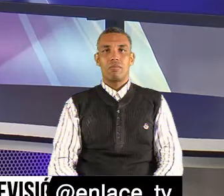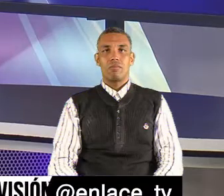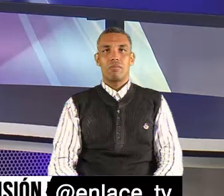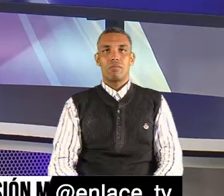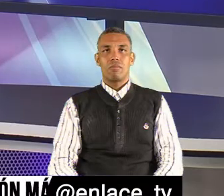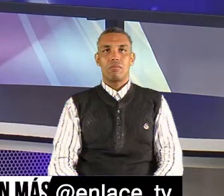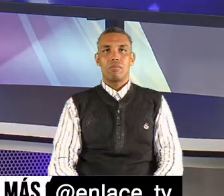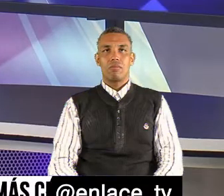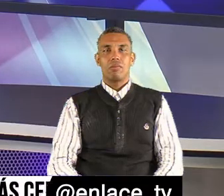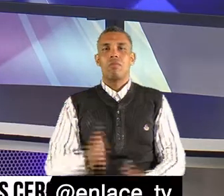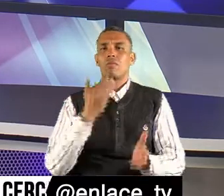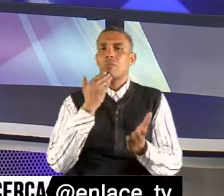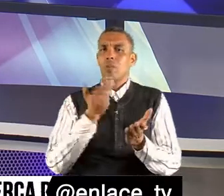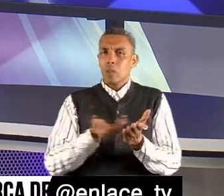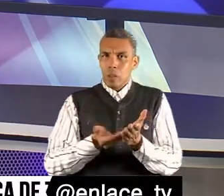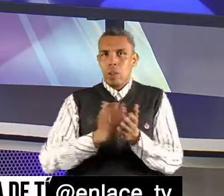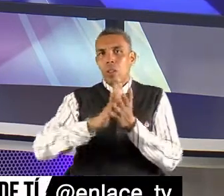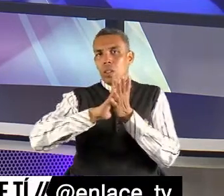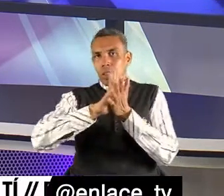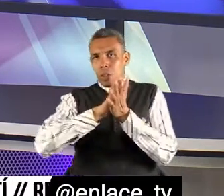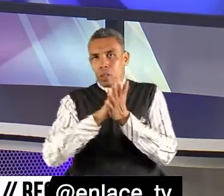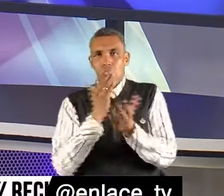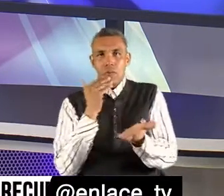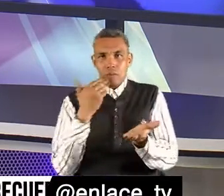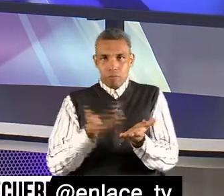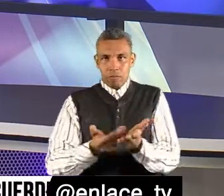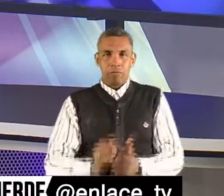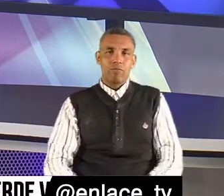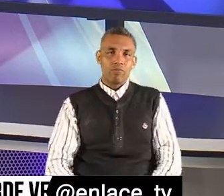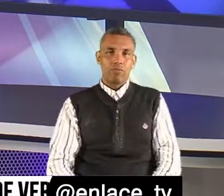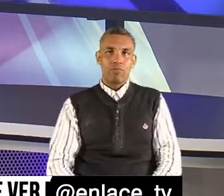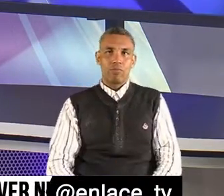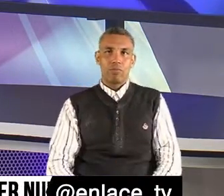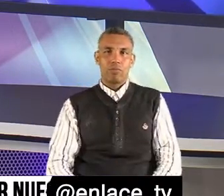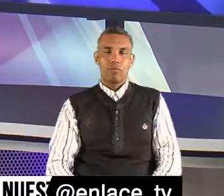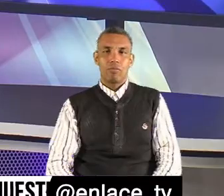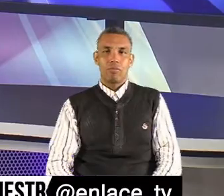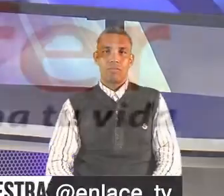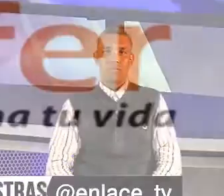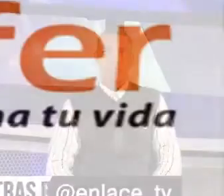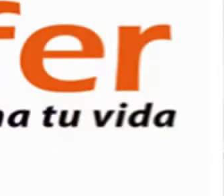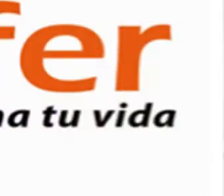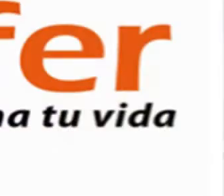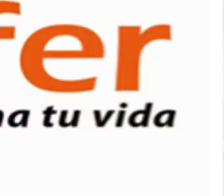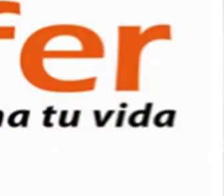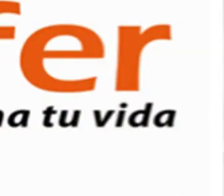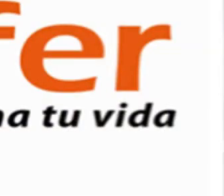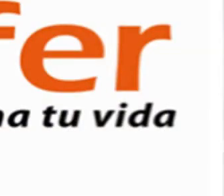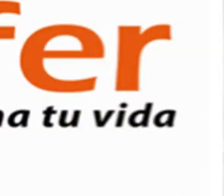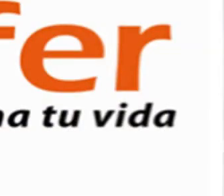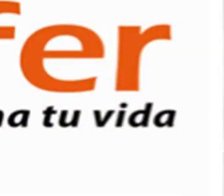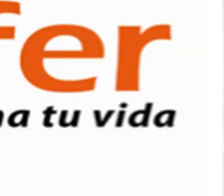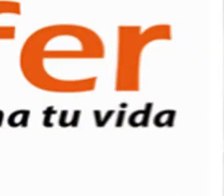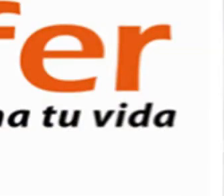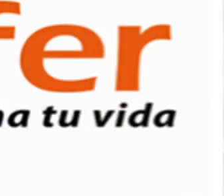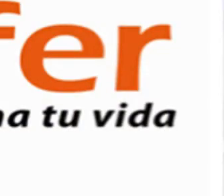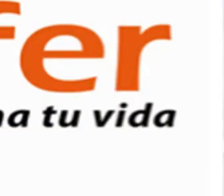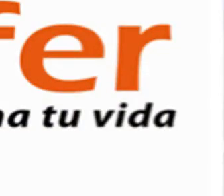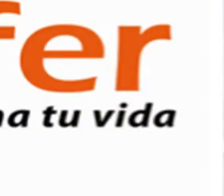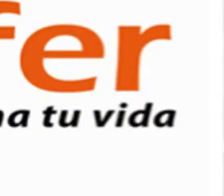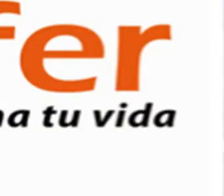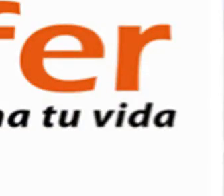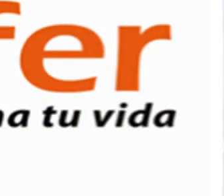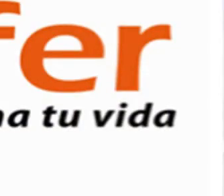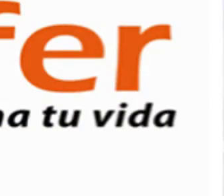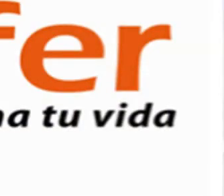Gracias, Juan. Y esta ha sido la información más importante de nuestra ciudad y región. Antes de despedirnos, recuerden, materiales eléctricos, Electrofer, ilumina